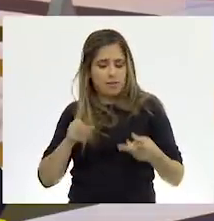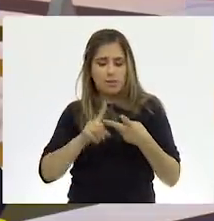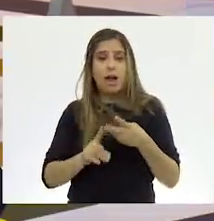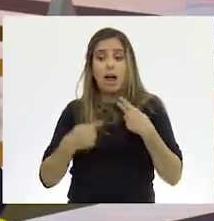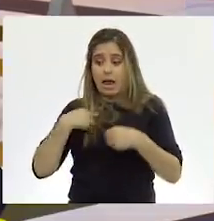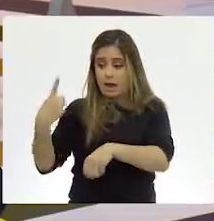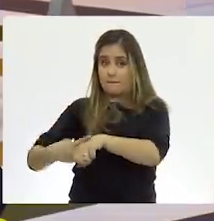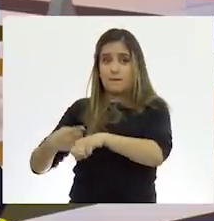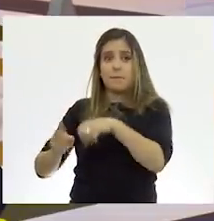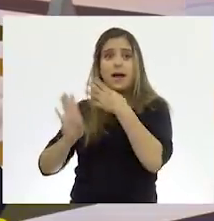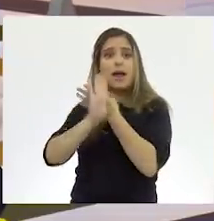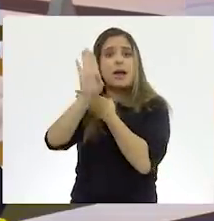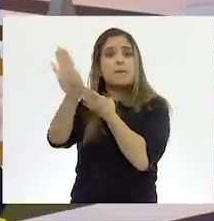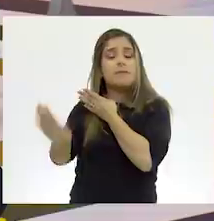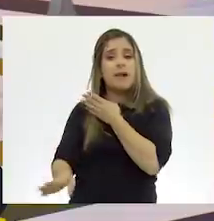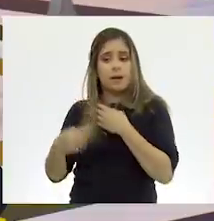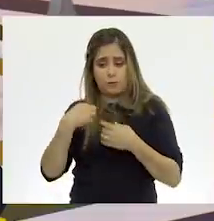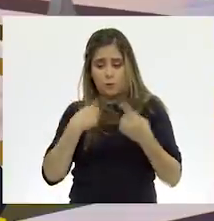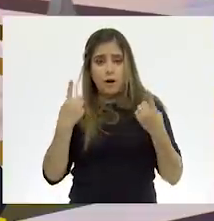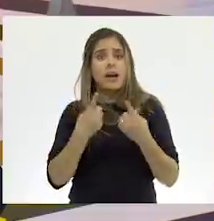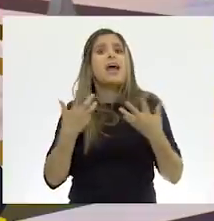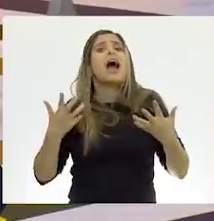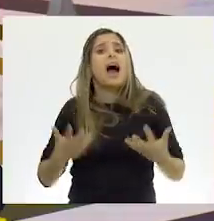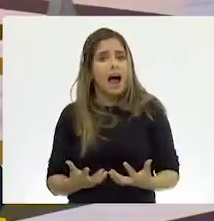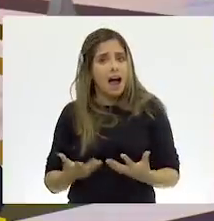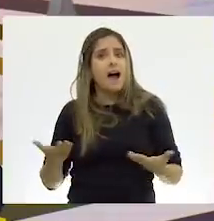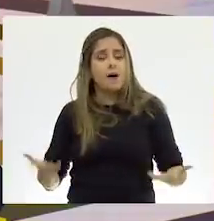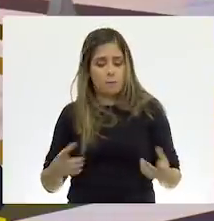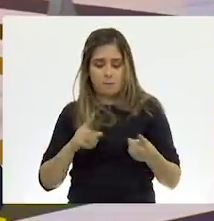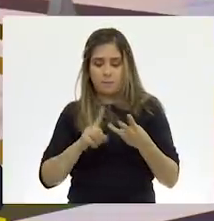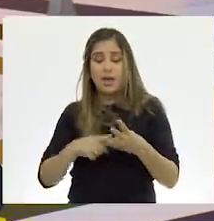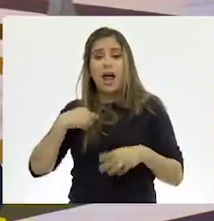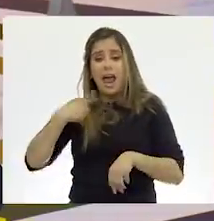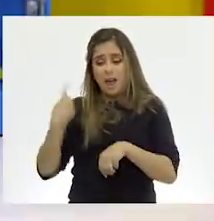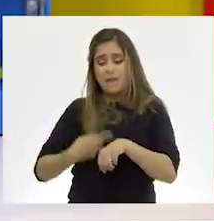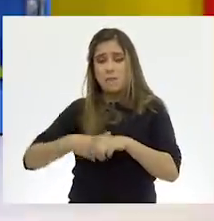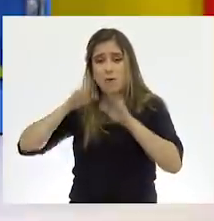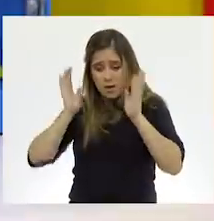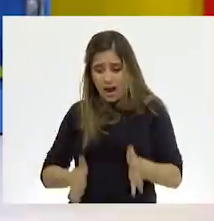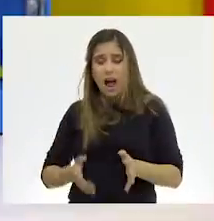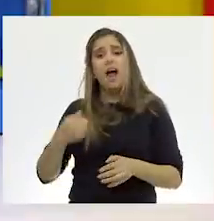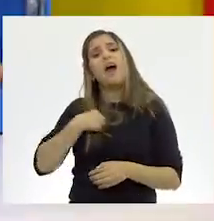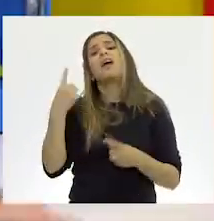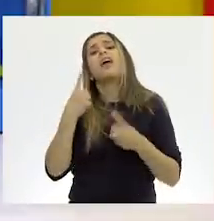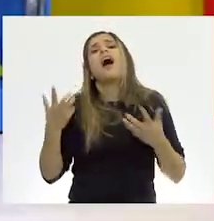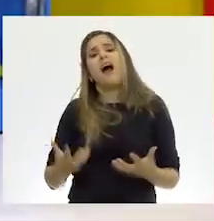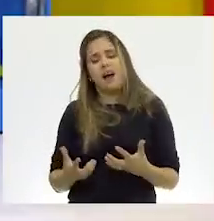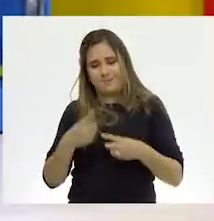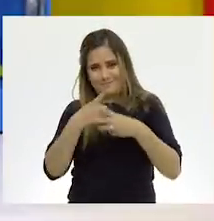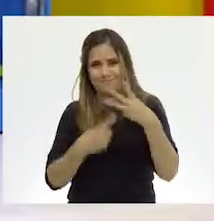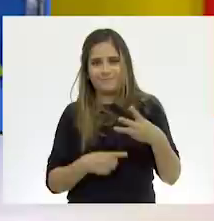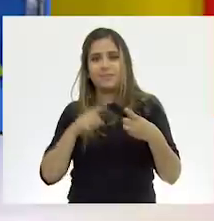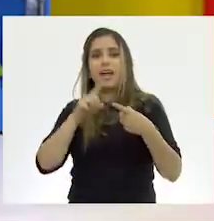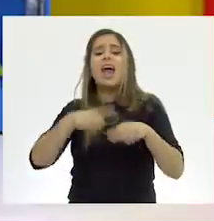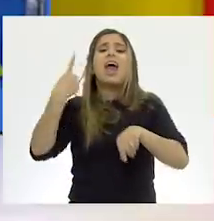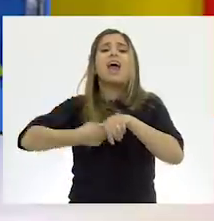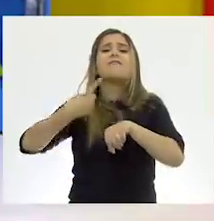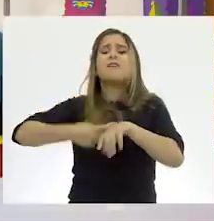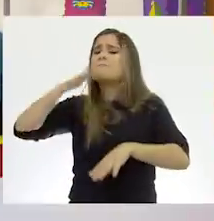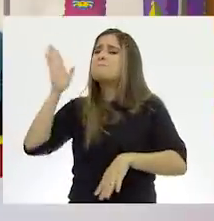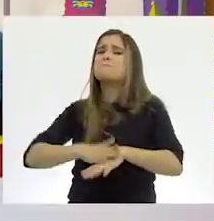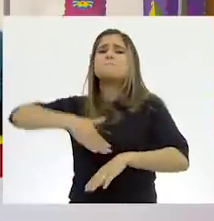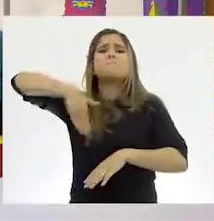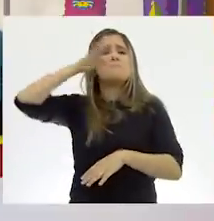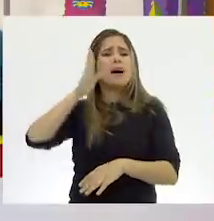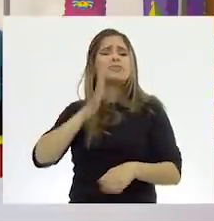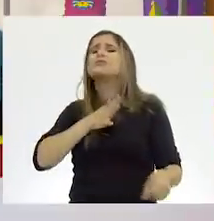prevenir y qué hacer cuando ya estábamos enfermos. ¿Cuál te gustaría poner, Pilar? Yo creo que cuáles son las enfermedades más frecuentes. Es importante